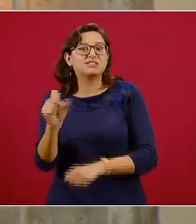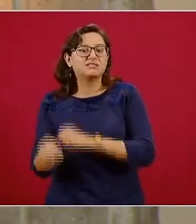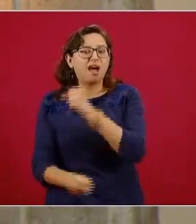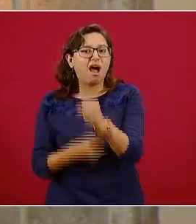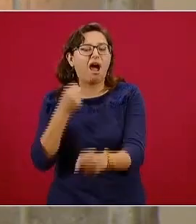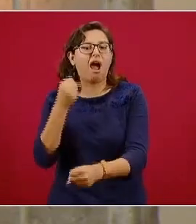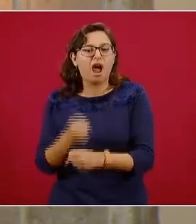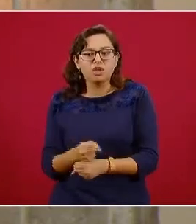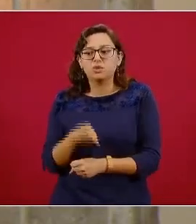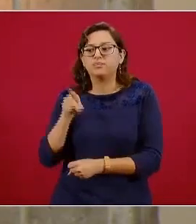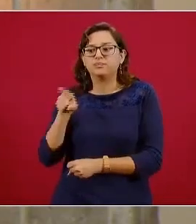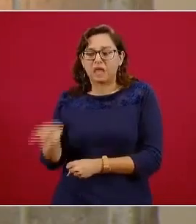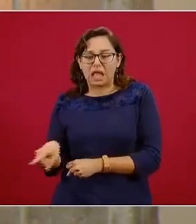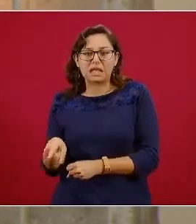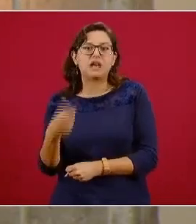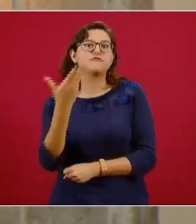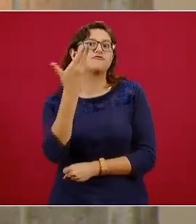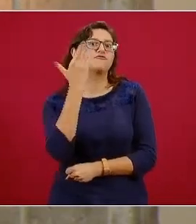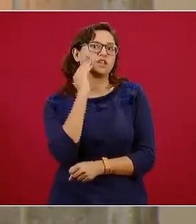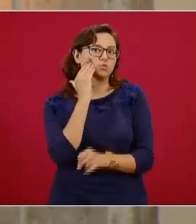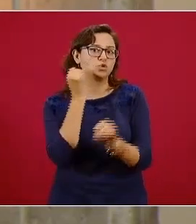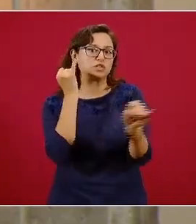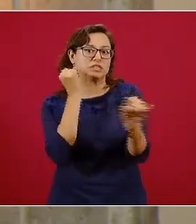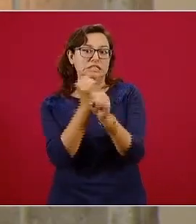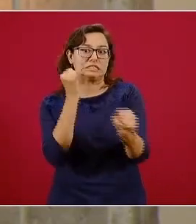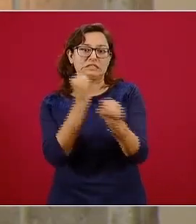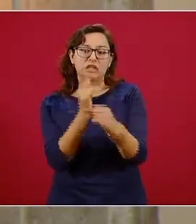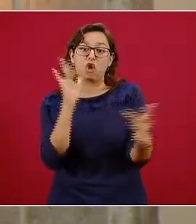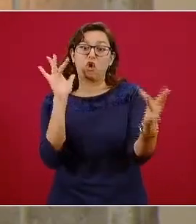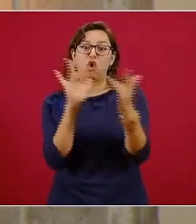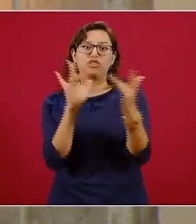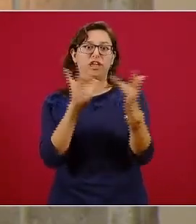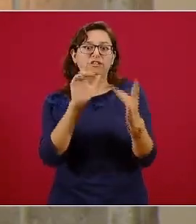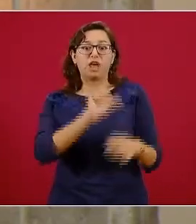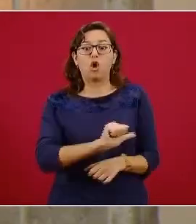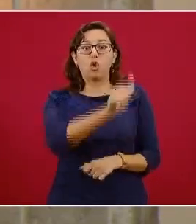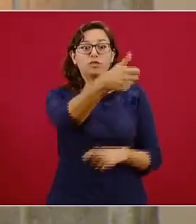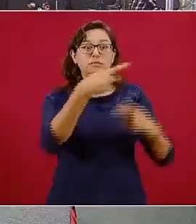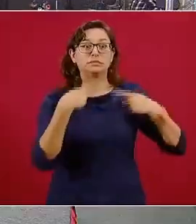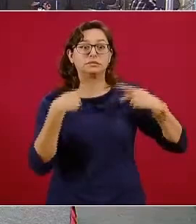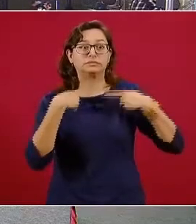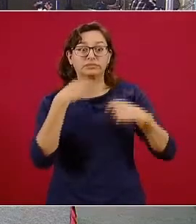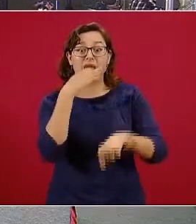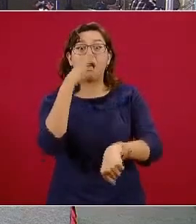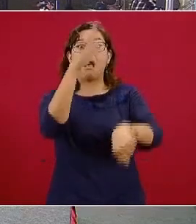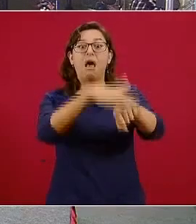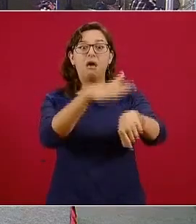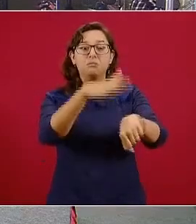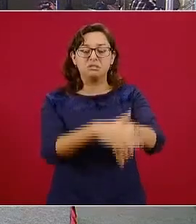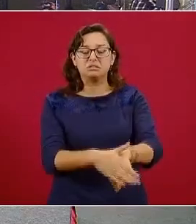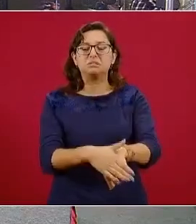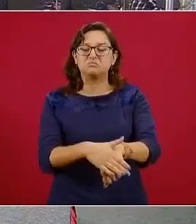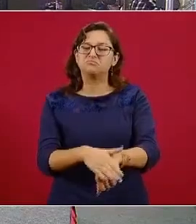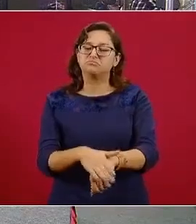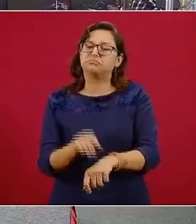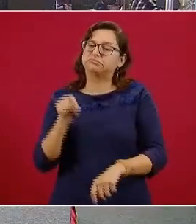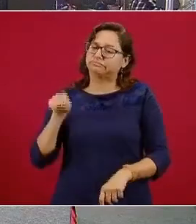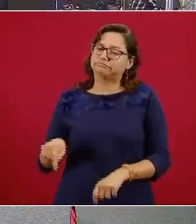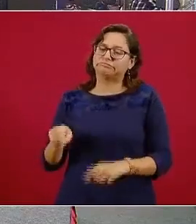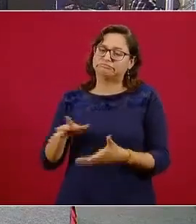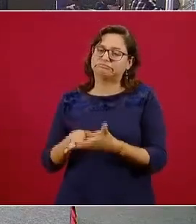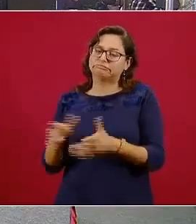redes sociales. Ella logró comunicarse con alguien fuera de su casa para alertar que estaba siendo víctima de